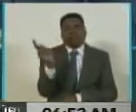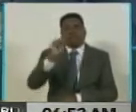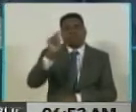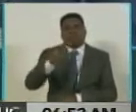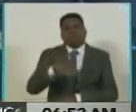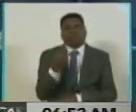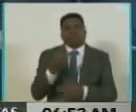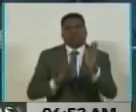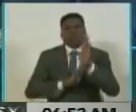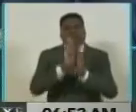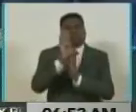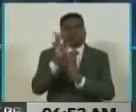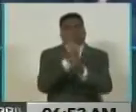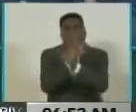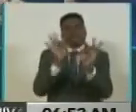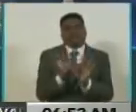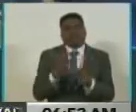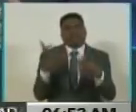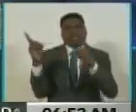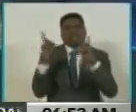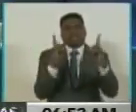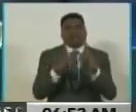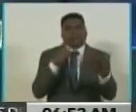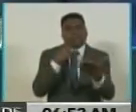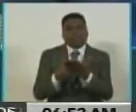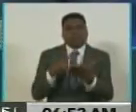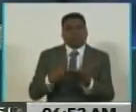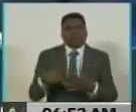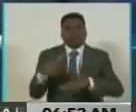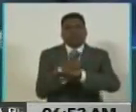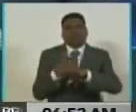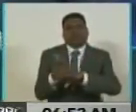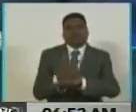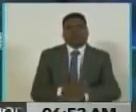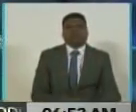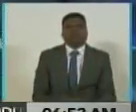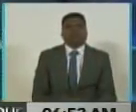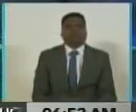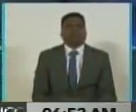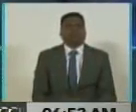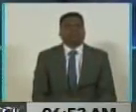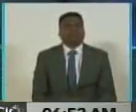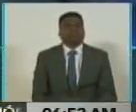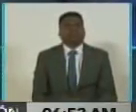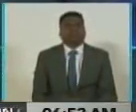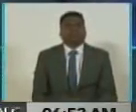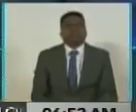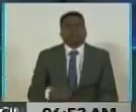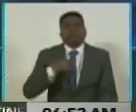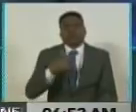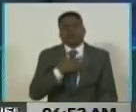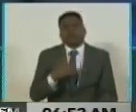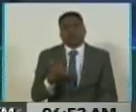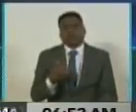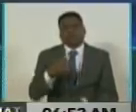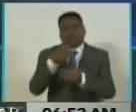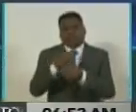manera adecuada el diálogo propuesto por el gobierno nacional? Yo creo que hay que esperar lo que la MUD está llamando